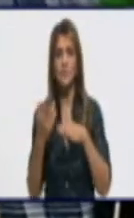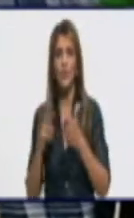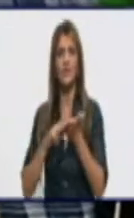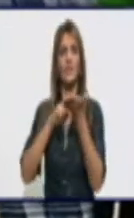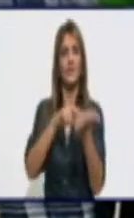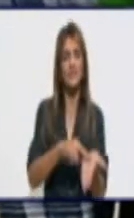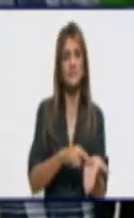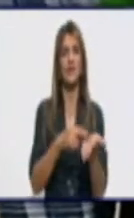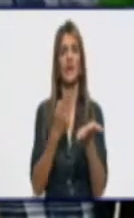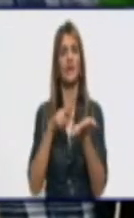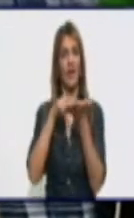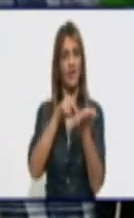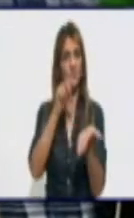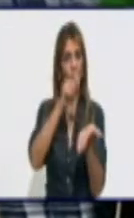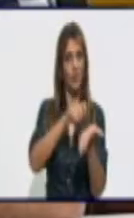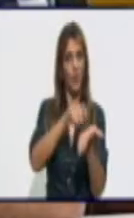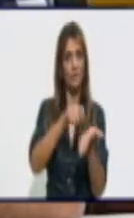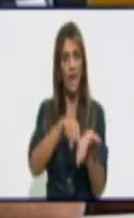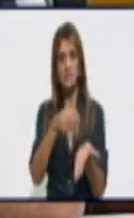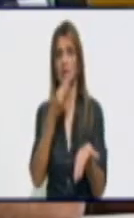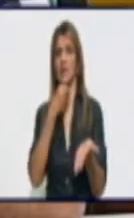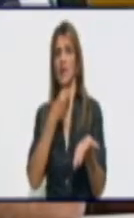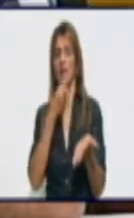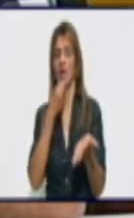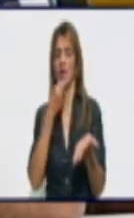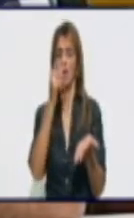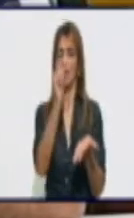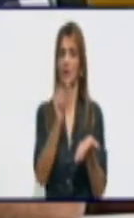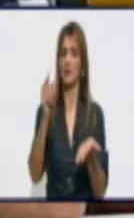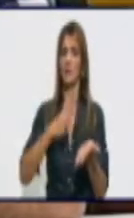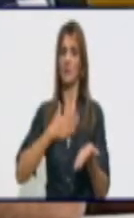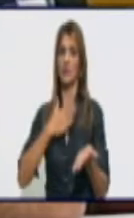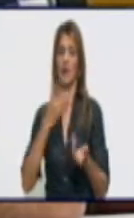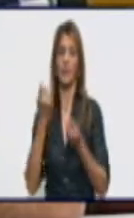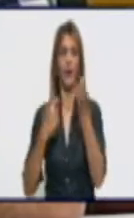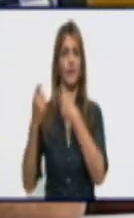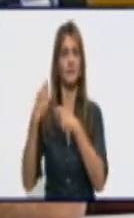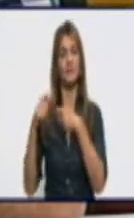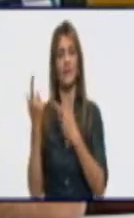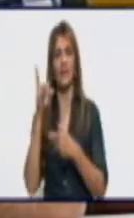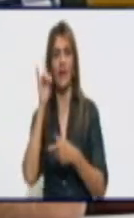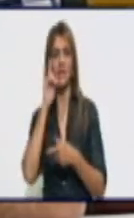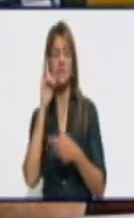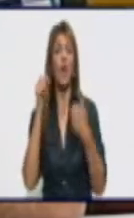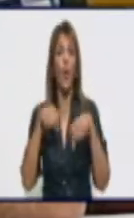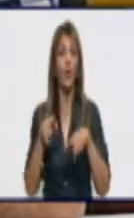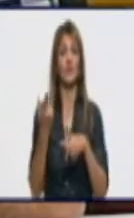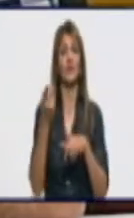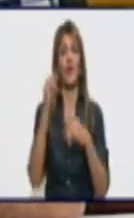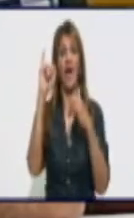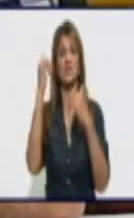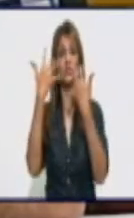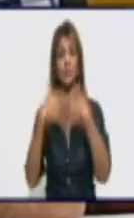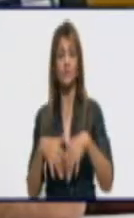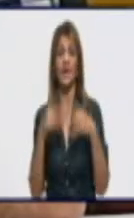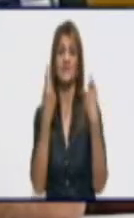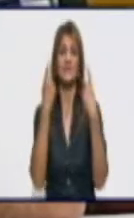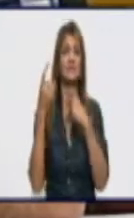medida, pero complementa eso. Y la industria lo que necesita hoy es leche fresca. La industria responde a una política del